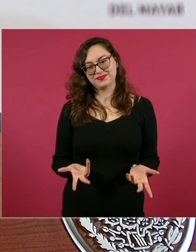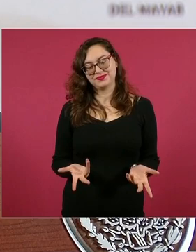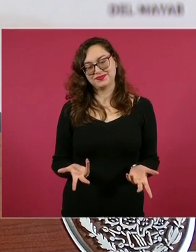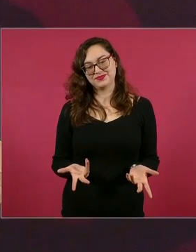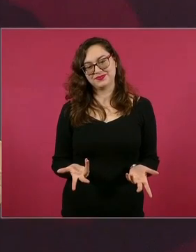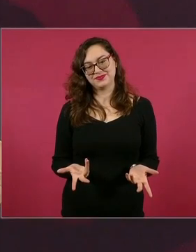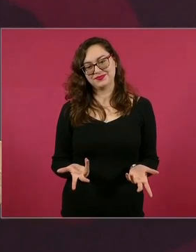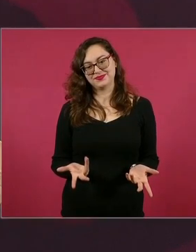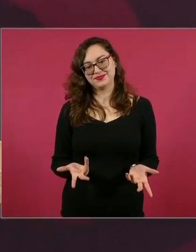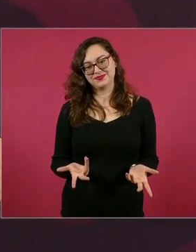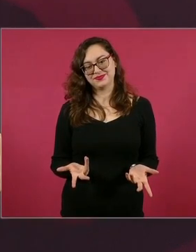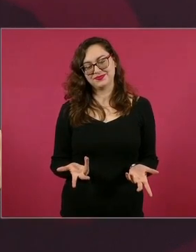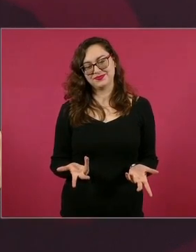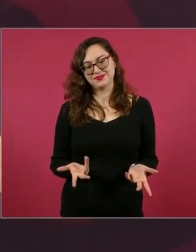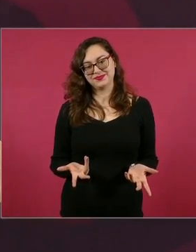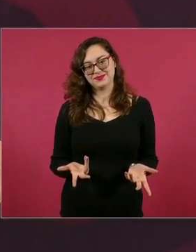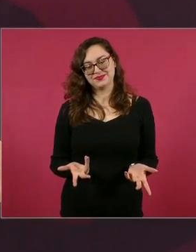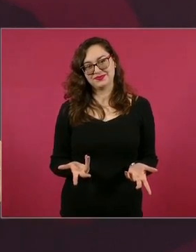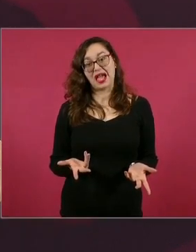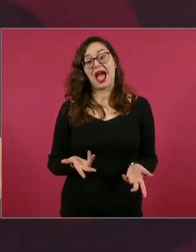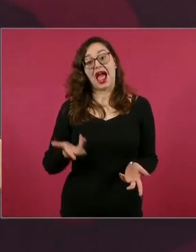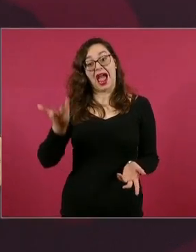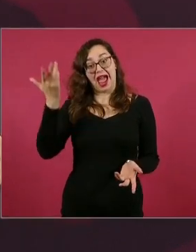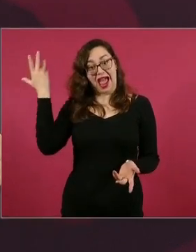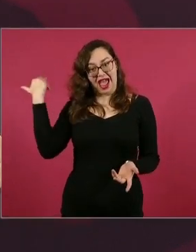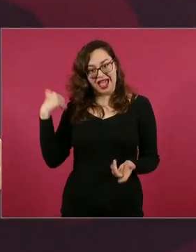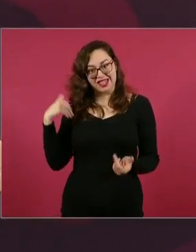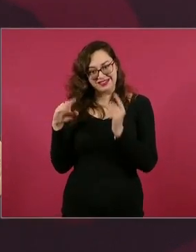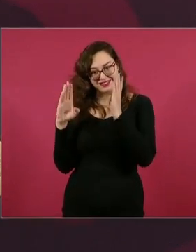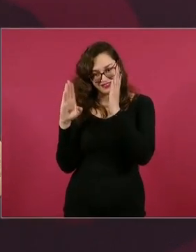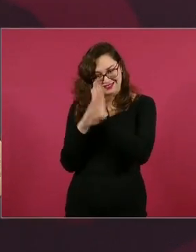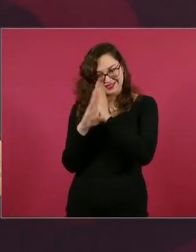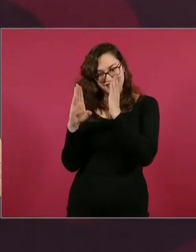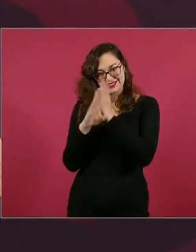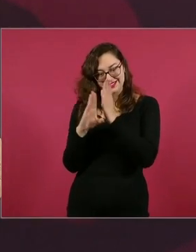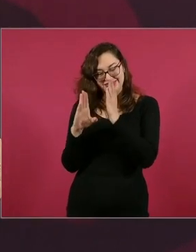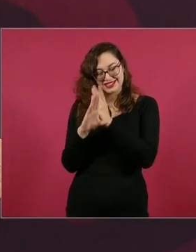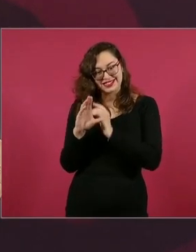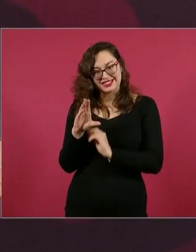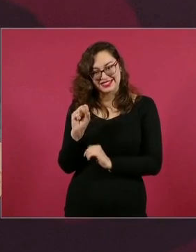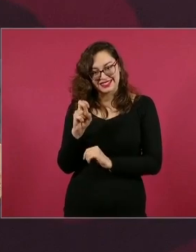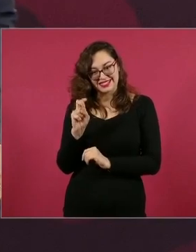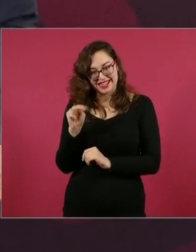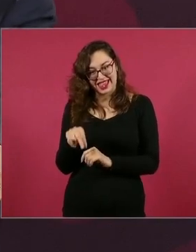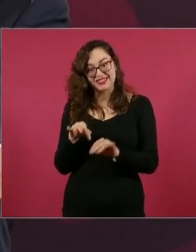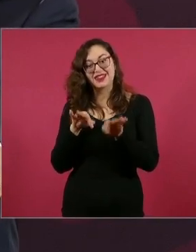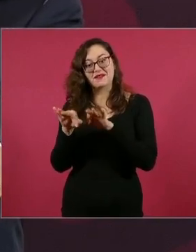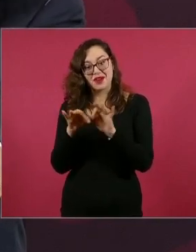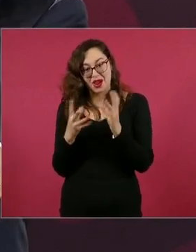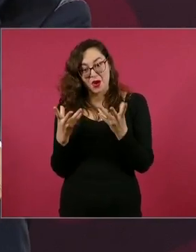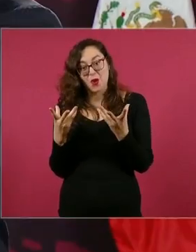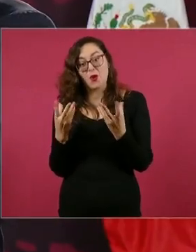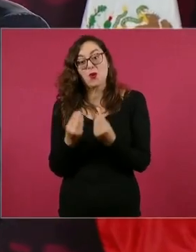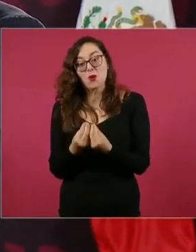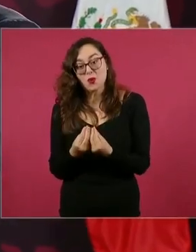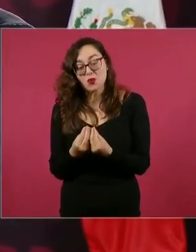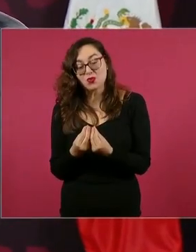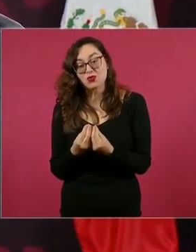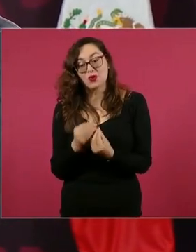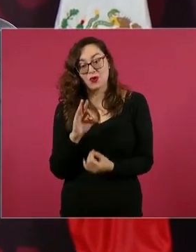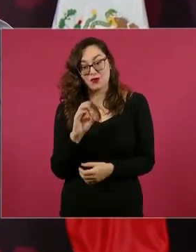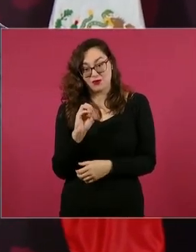hermano que fue del cisen de Fox o de Calderón fue